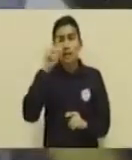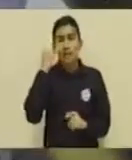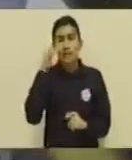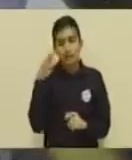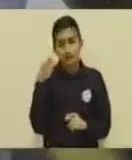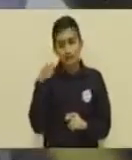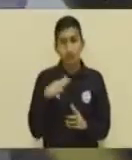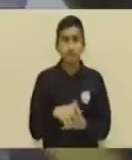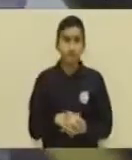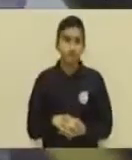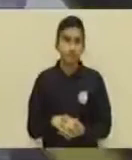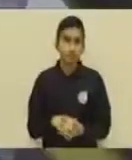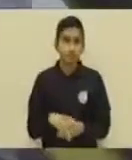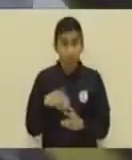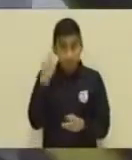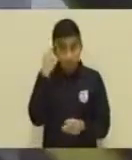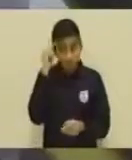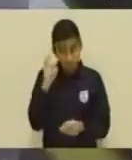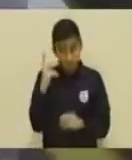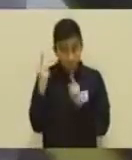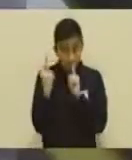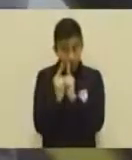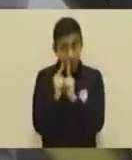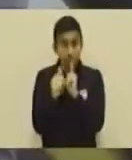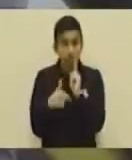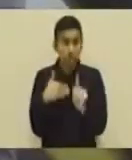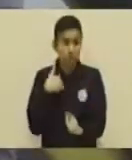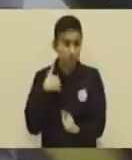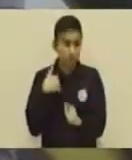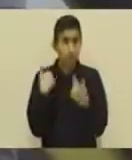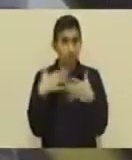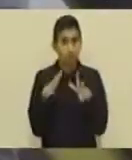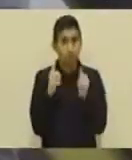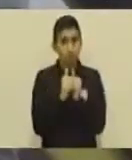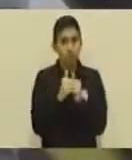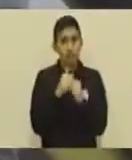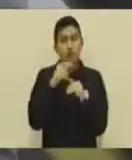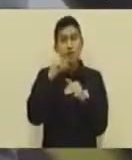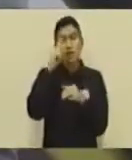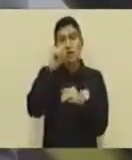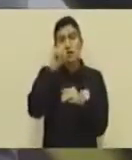carbono. Y para ello, pues, solo vamos a tomar el símbolo.